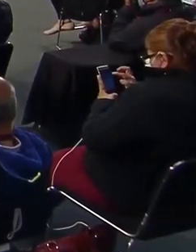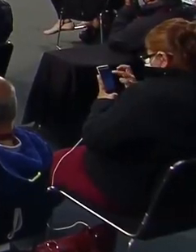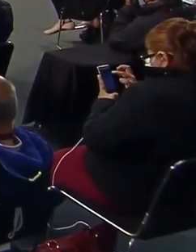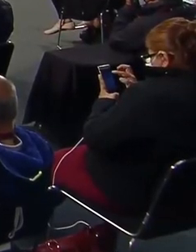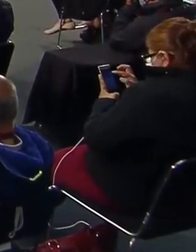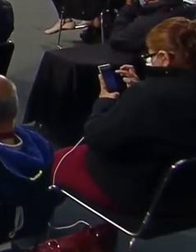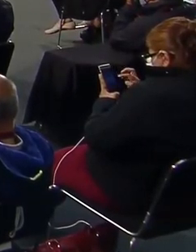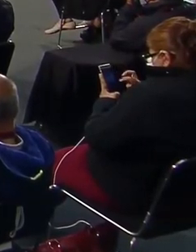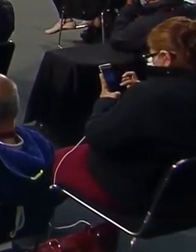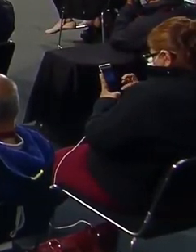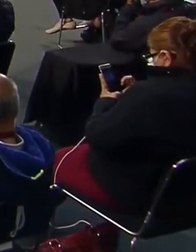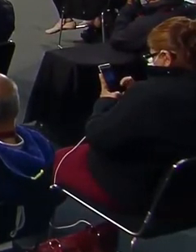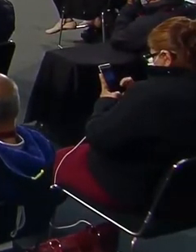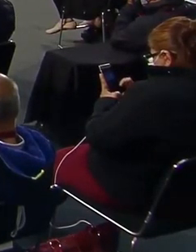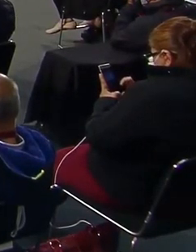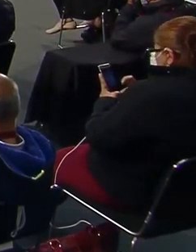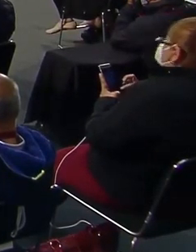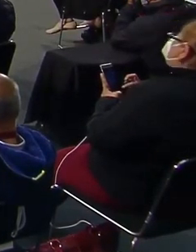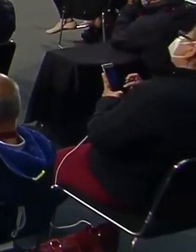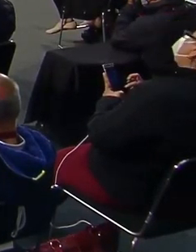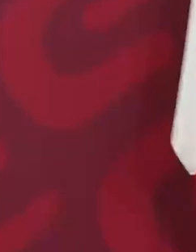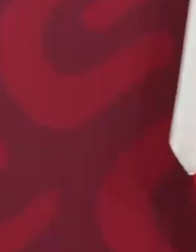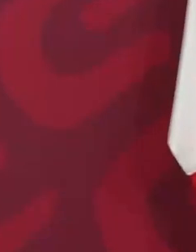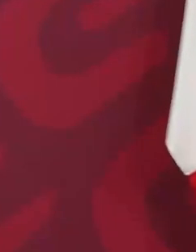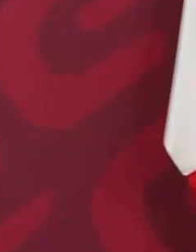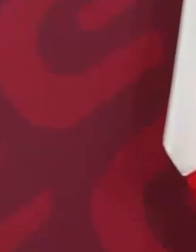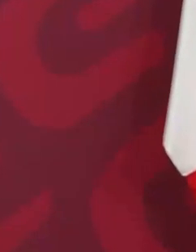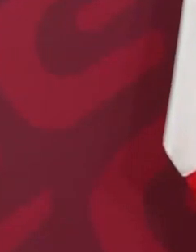como matraquero del PRI,